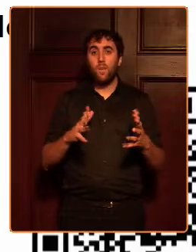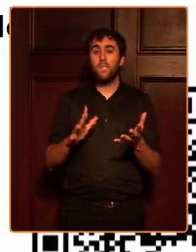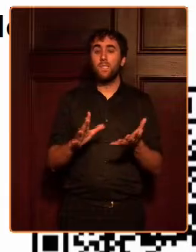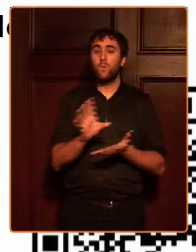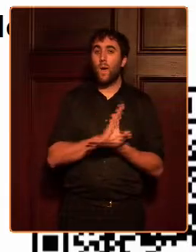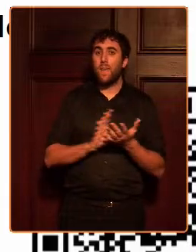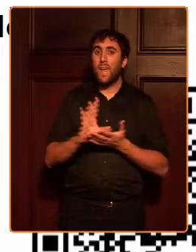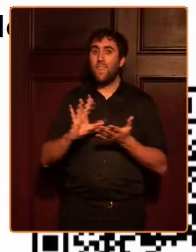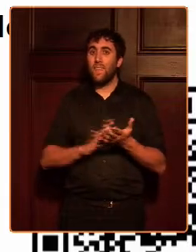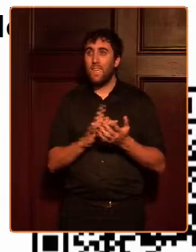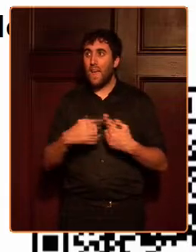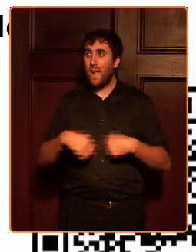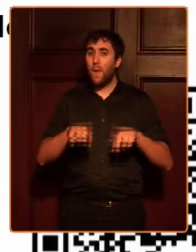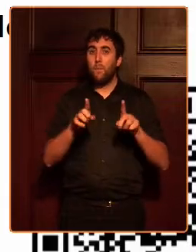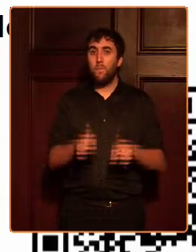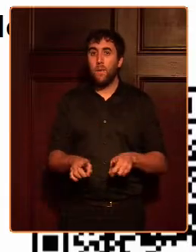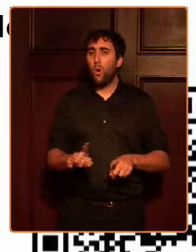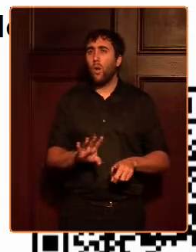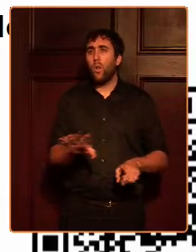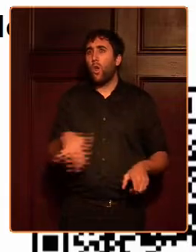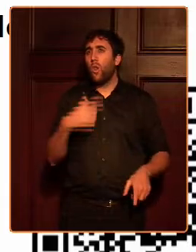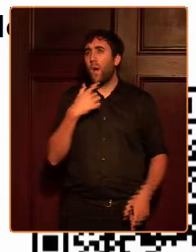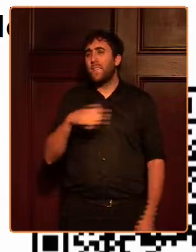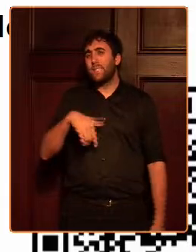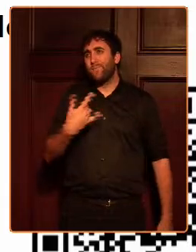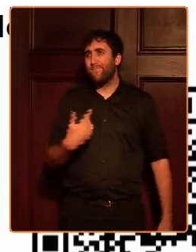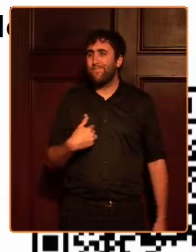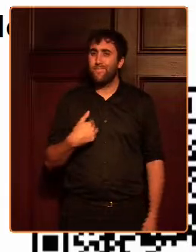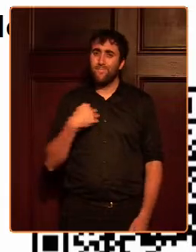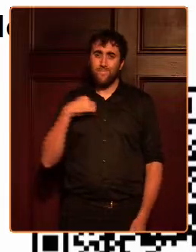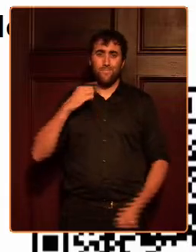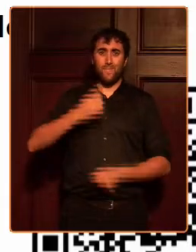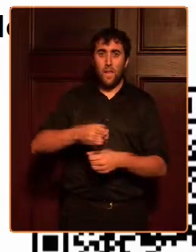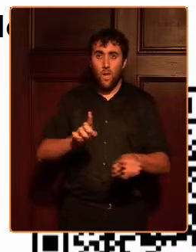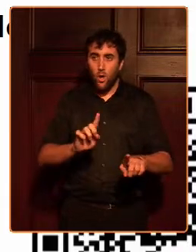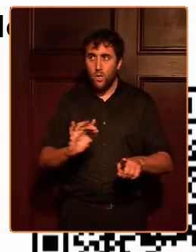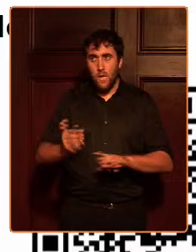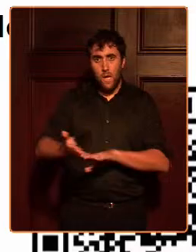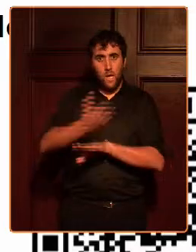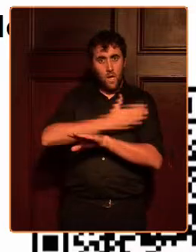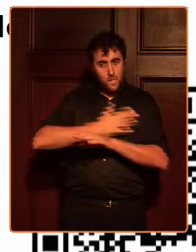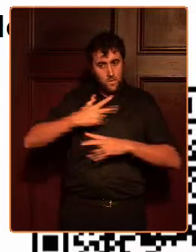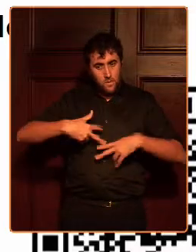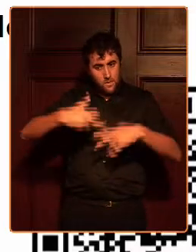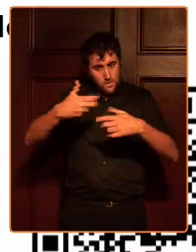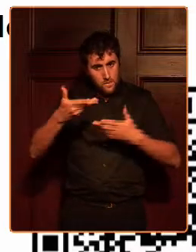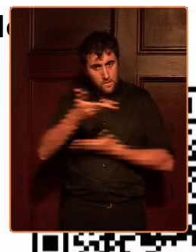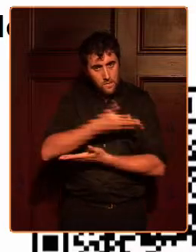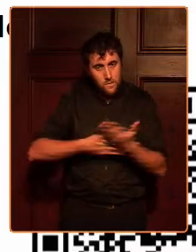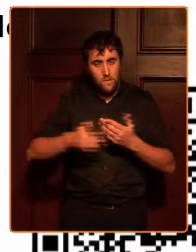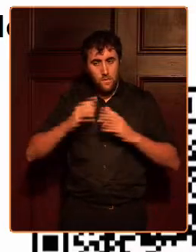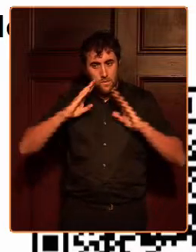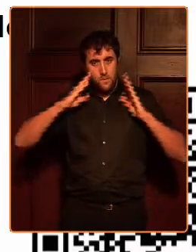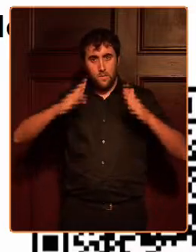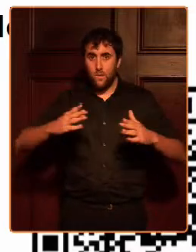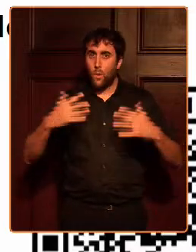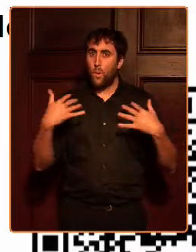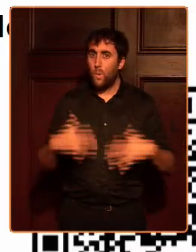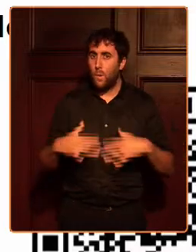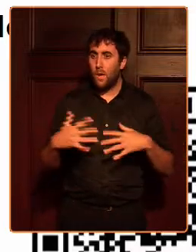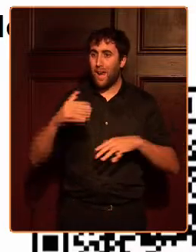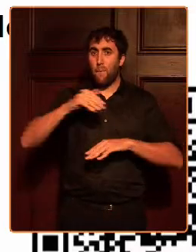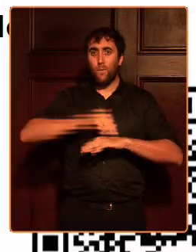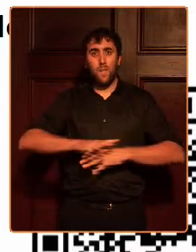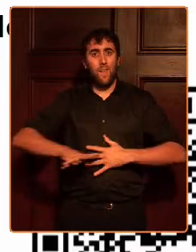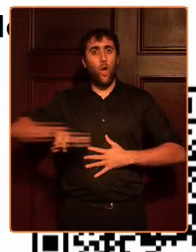digital. Esto no es una discusión abstracta y en Ceibal nos preocupa y ocupa de forma permanente. Tenemos una responsabilidad y